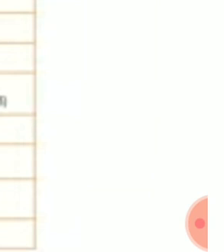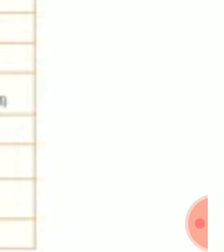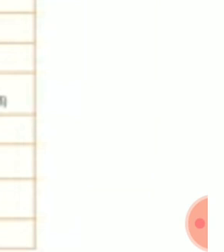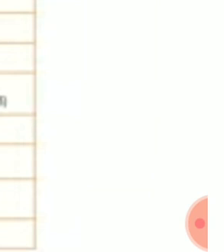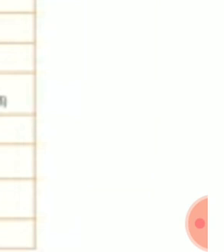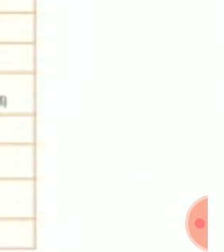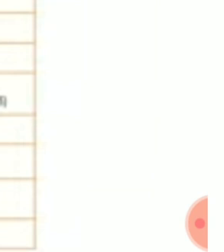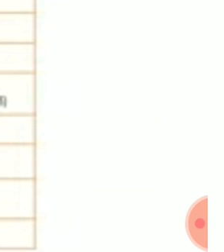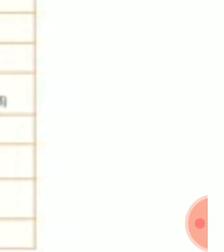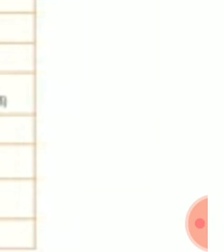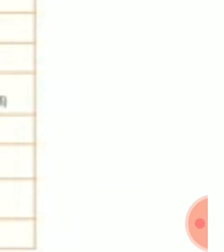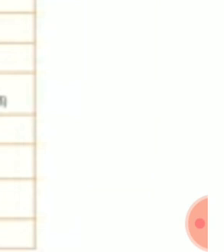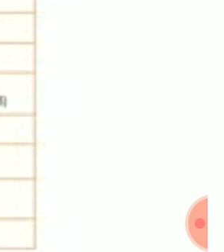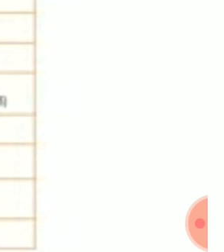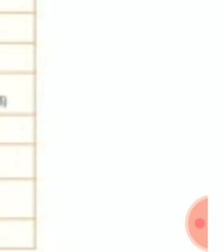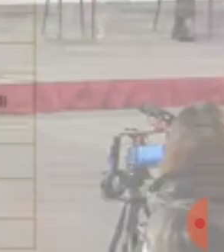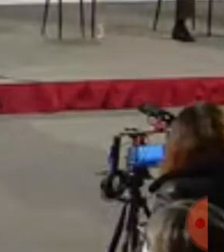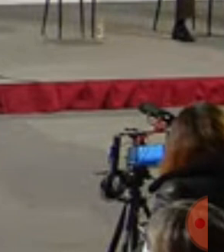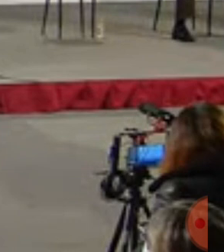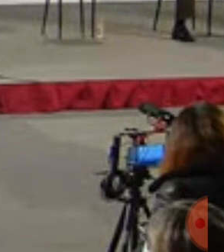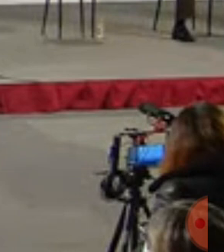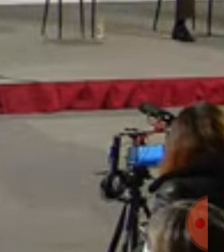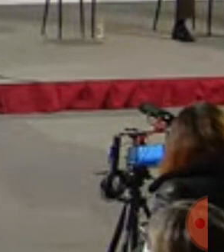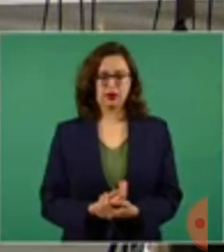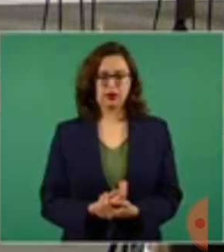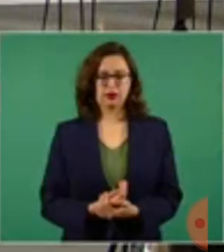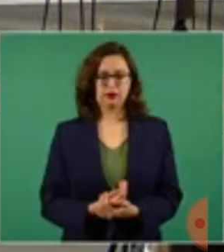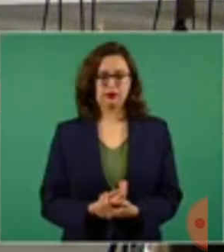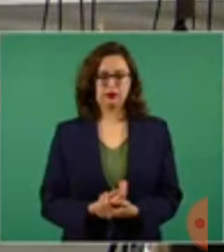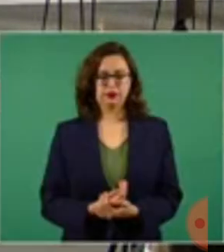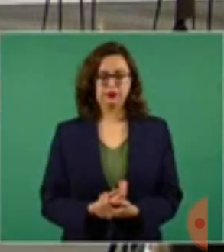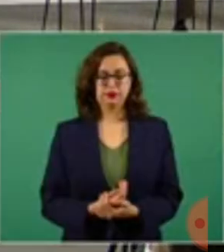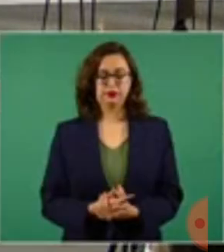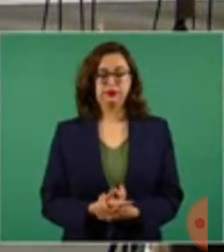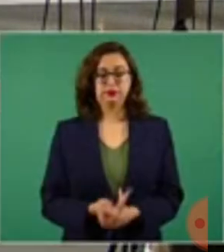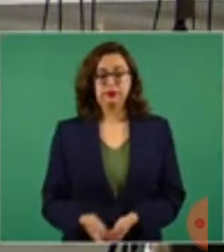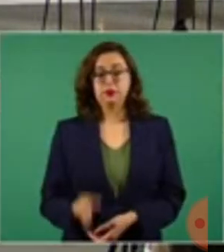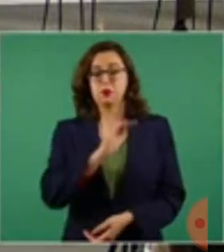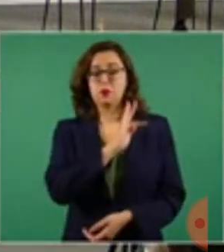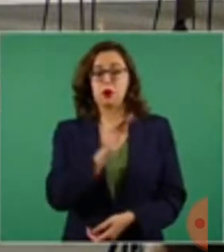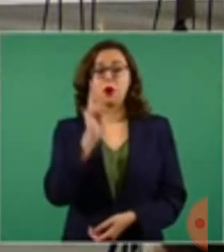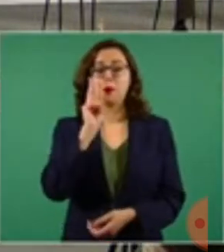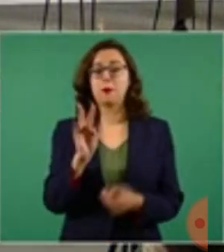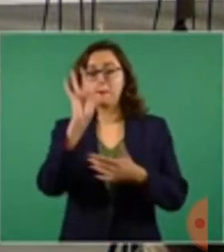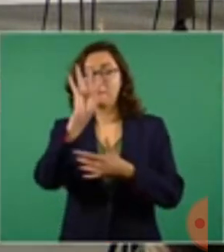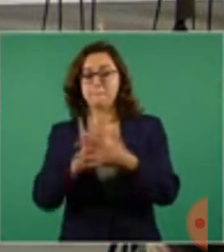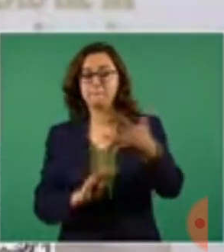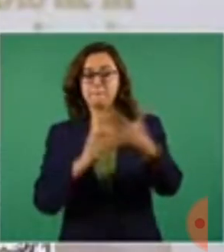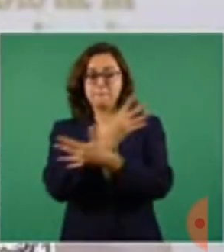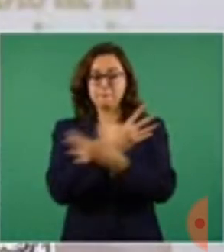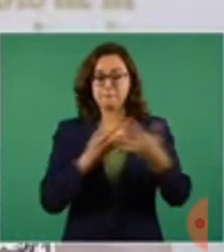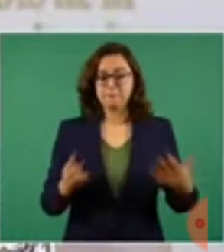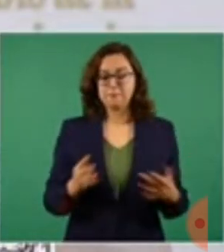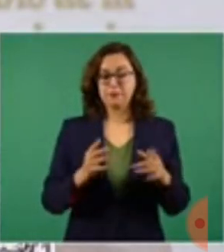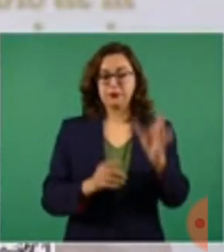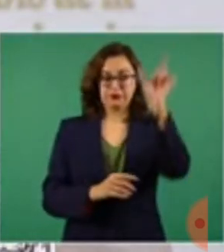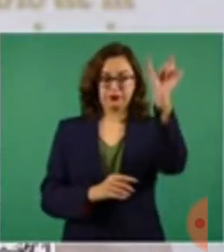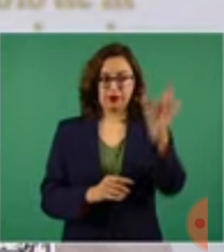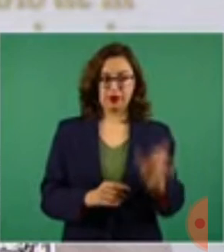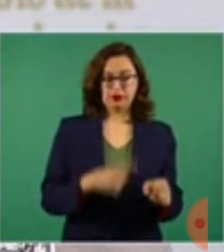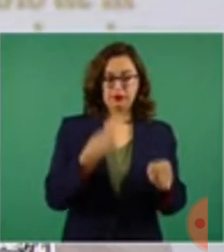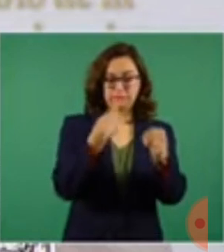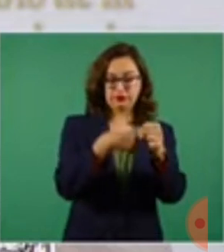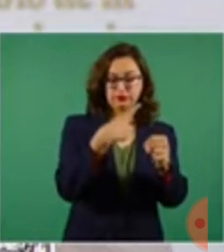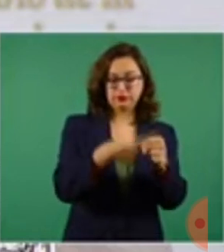en la hipertensión. También en la segunda para abajo podemos ver lo relativo a los metabólicos, que incluye